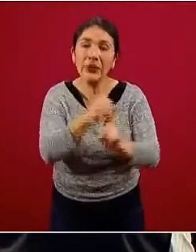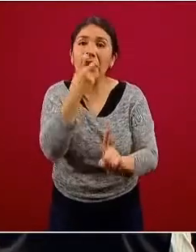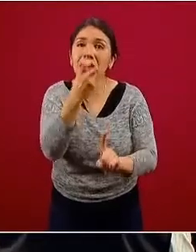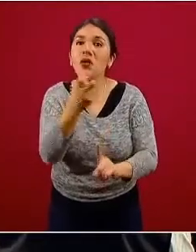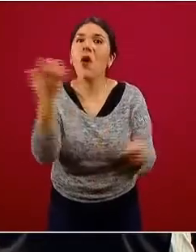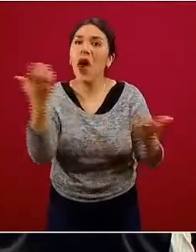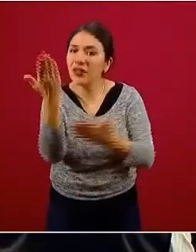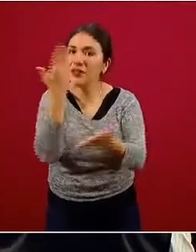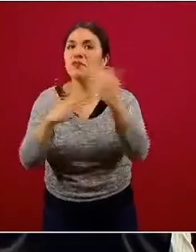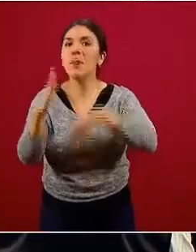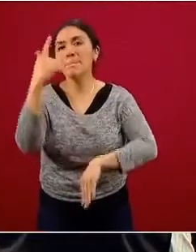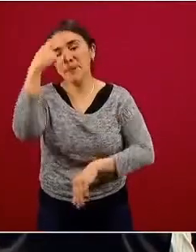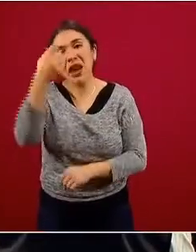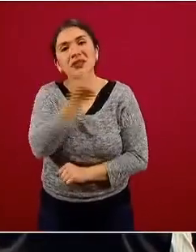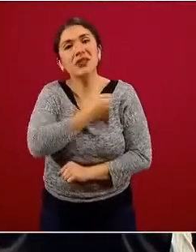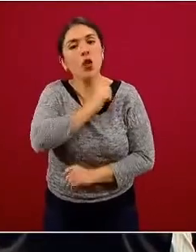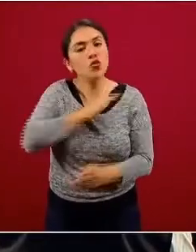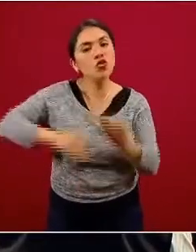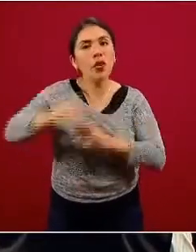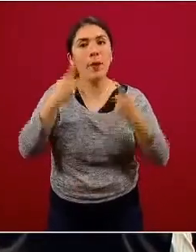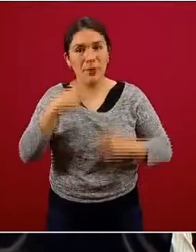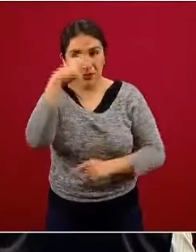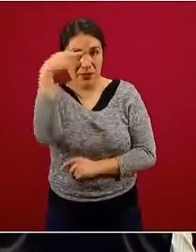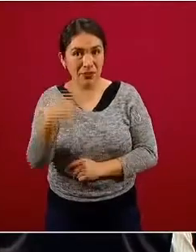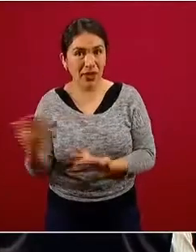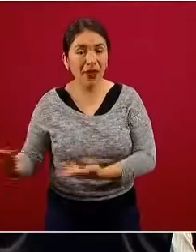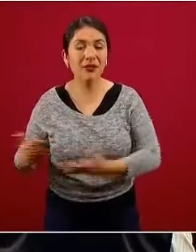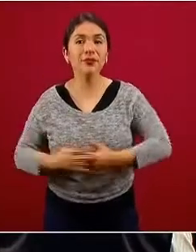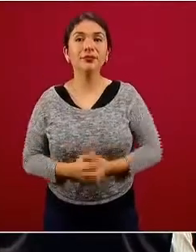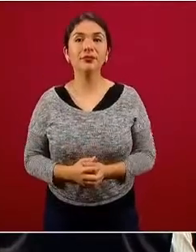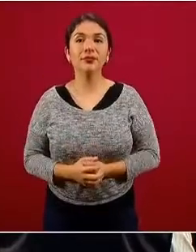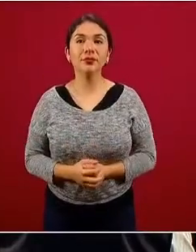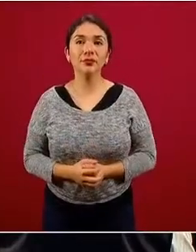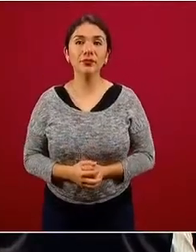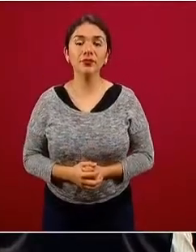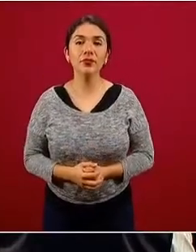eso es lograr la salud de los mexicanos. La siguiente, por favor.